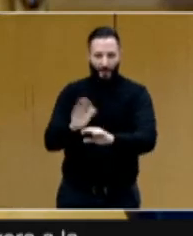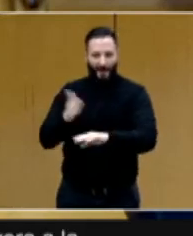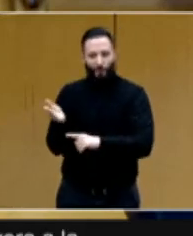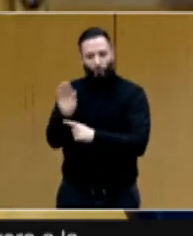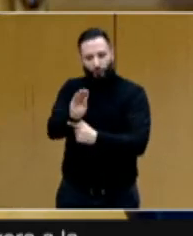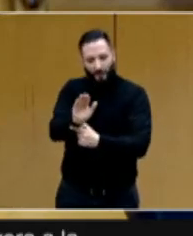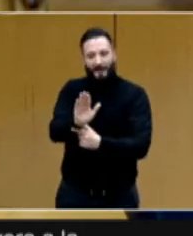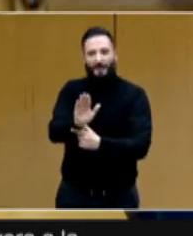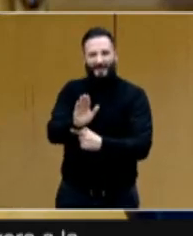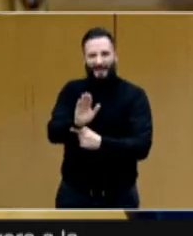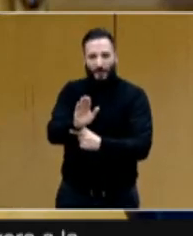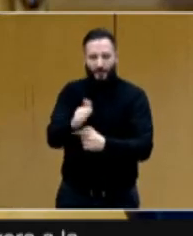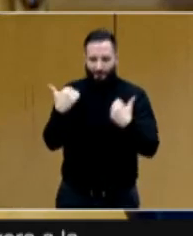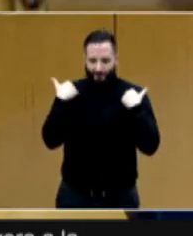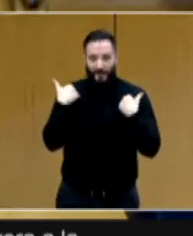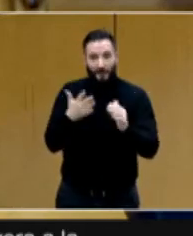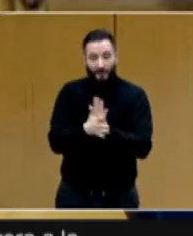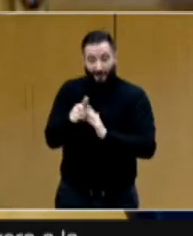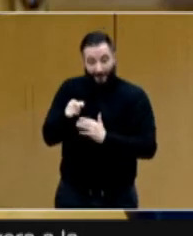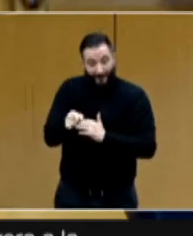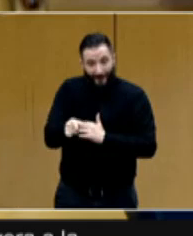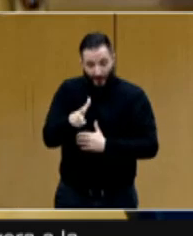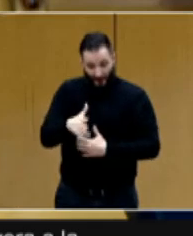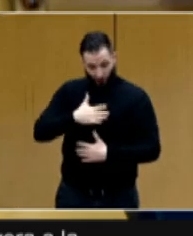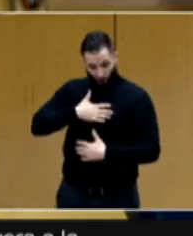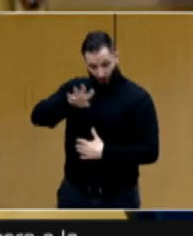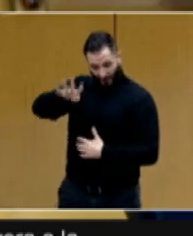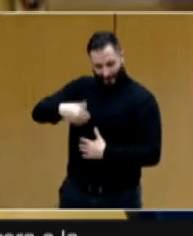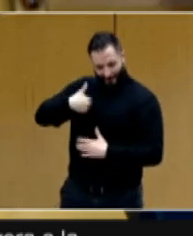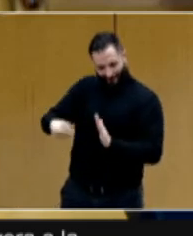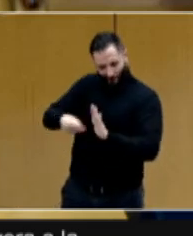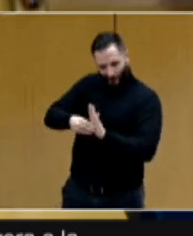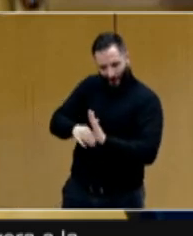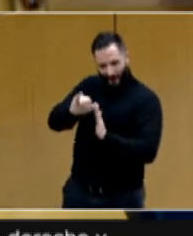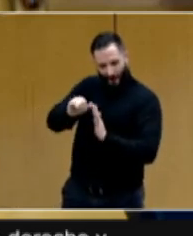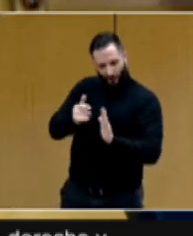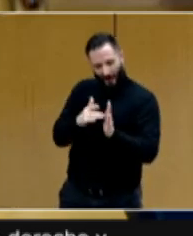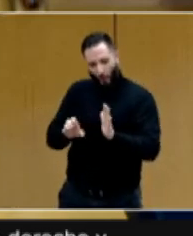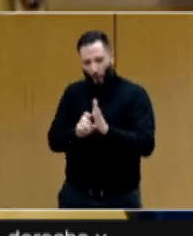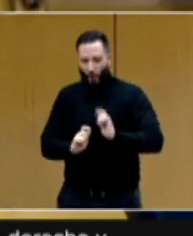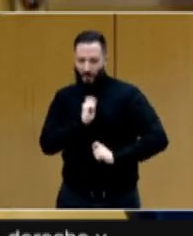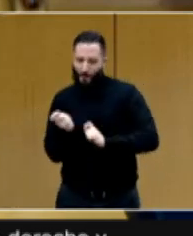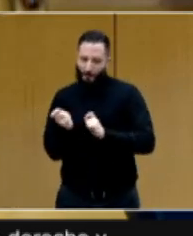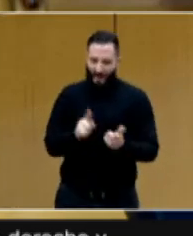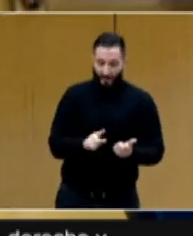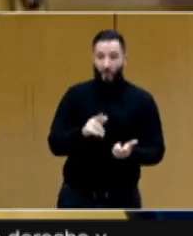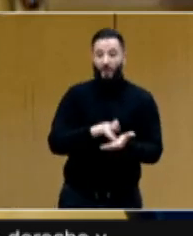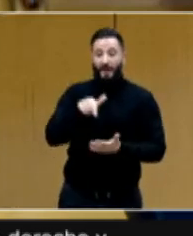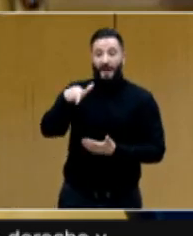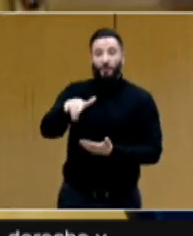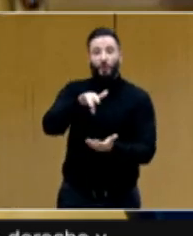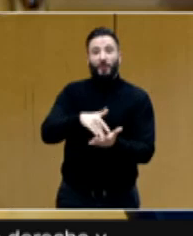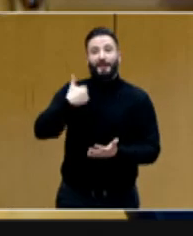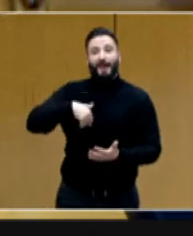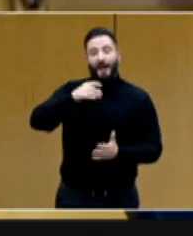nuestro derecho a imágenes y semejanza que era el código civil Pues bien Esto sucedió ya con un decreto ley que